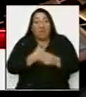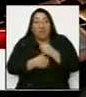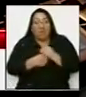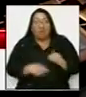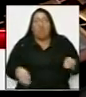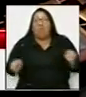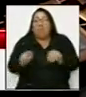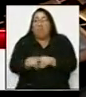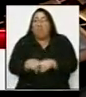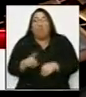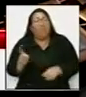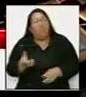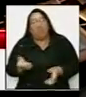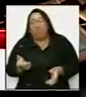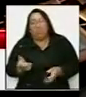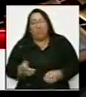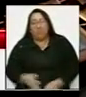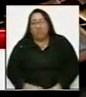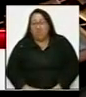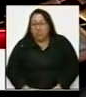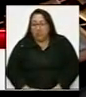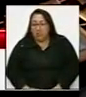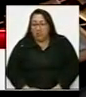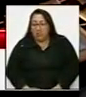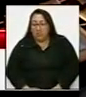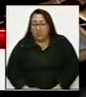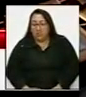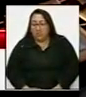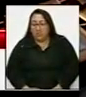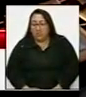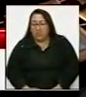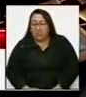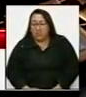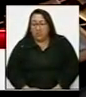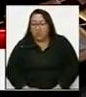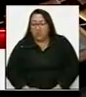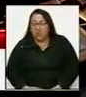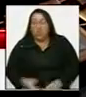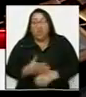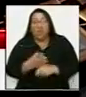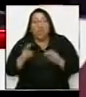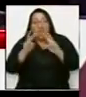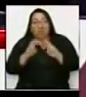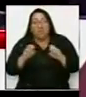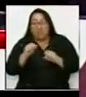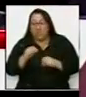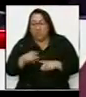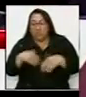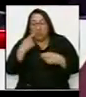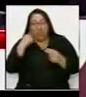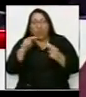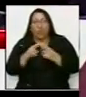laboral sean satados, sino previa evaluación curricular, pero